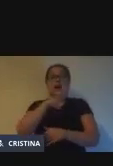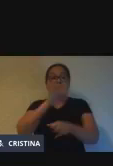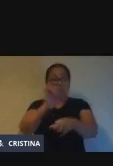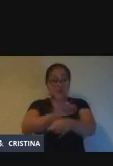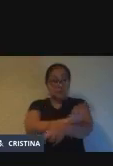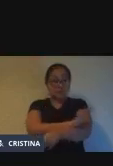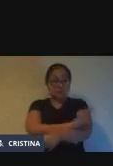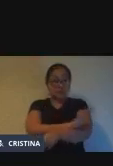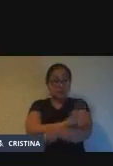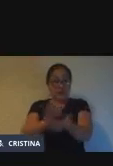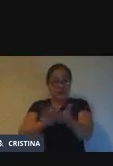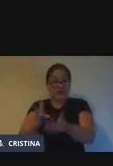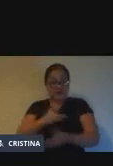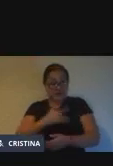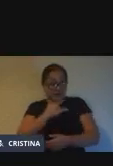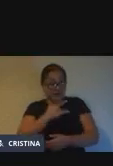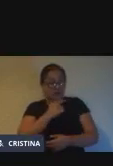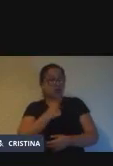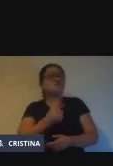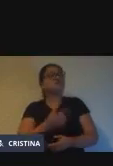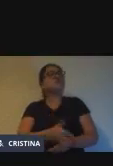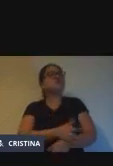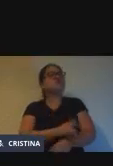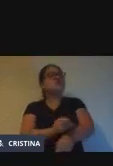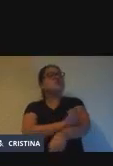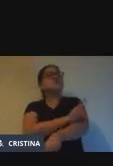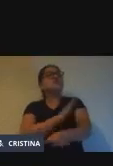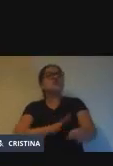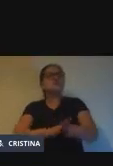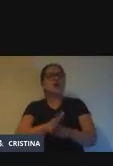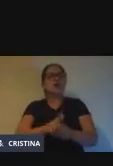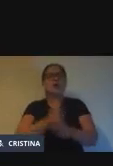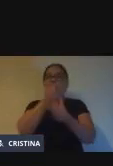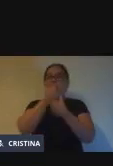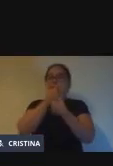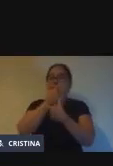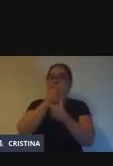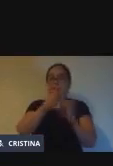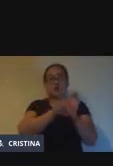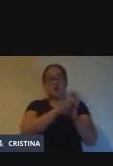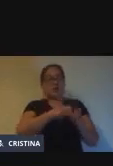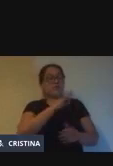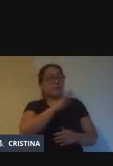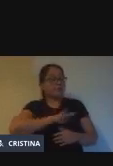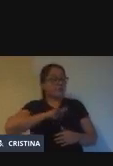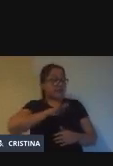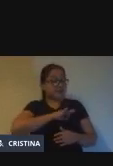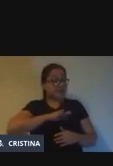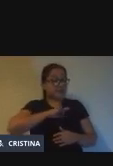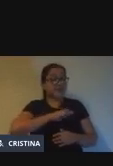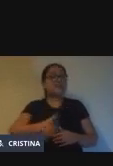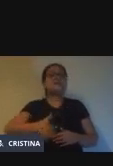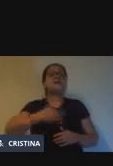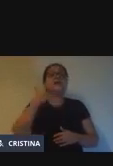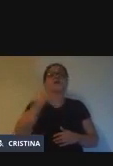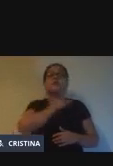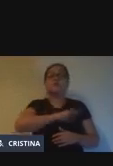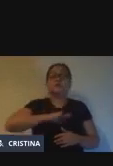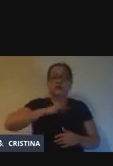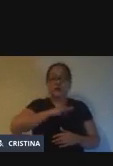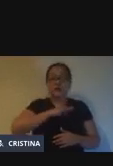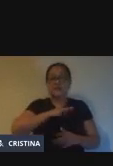¿Qué te produce ese sentimiento? ¿Qué emoción? El reír, la felicidad es el sentimiento, ¿no? Me siento feliz.